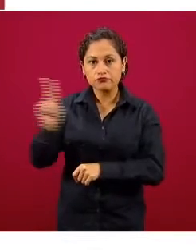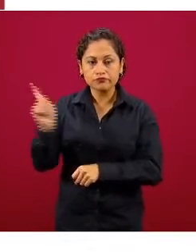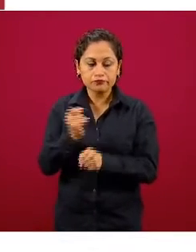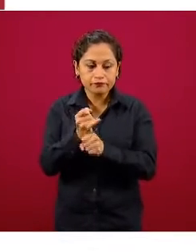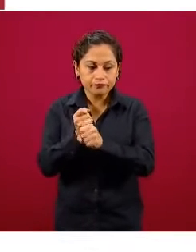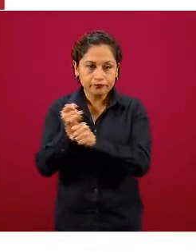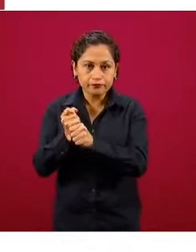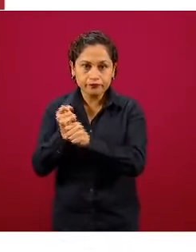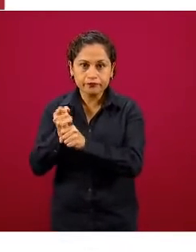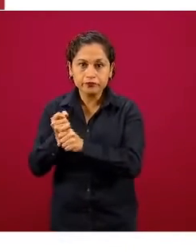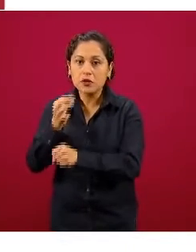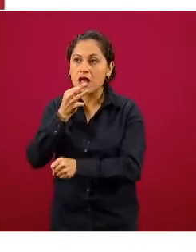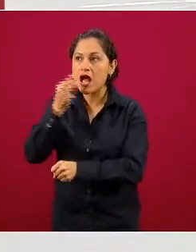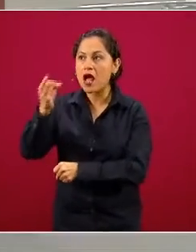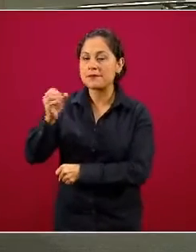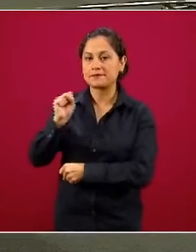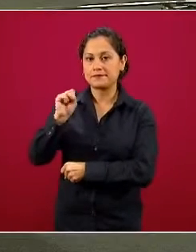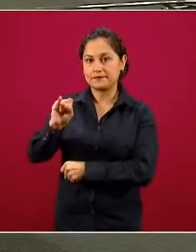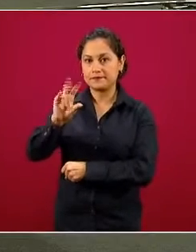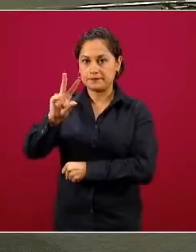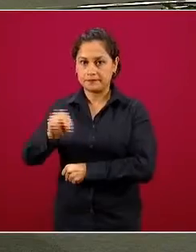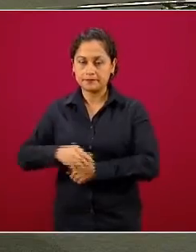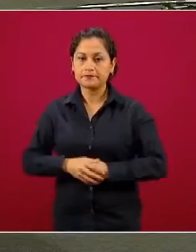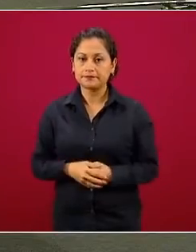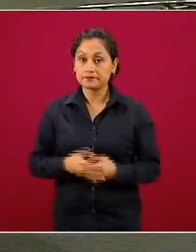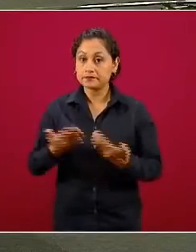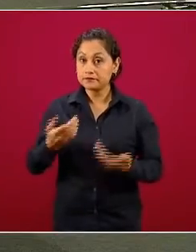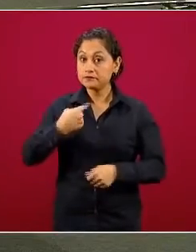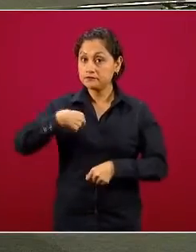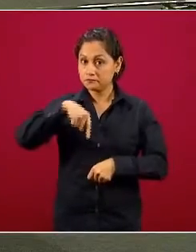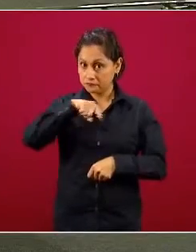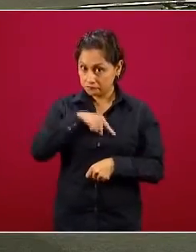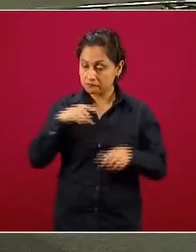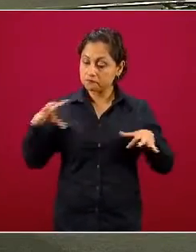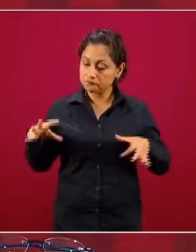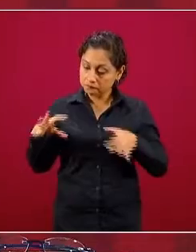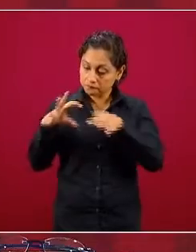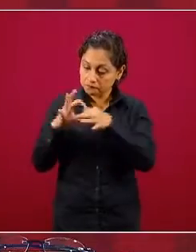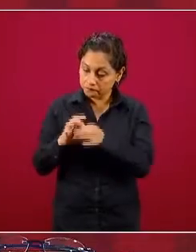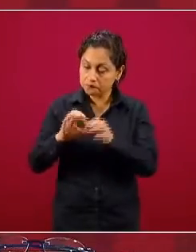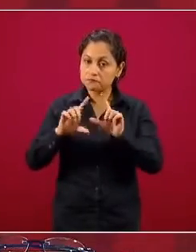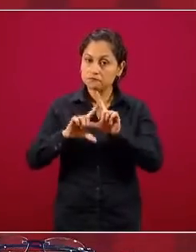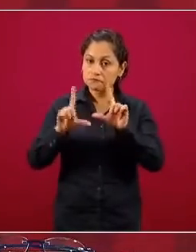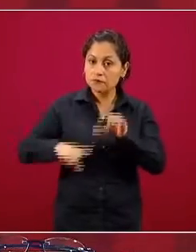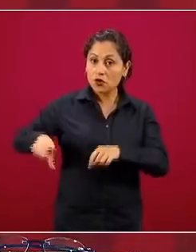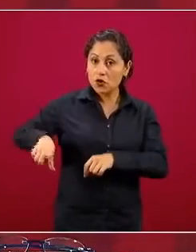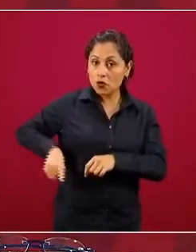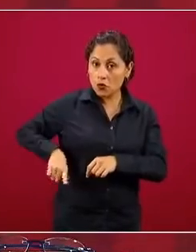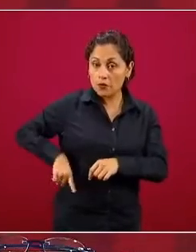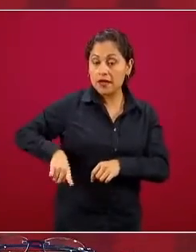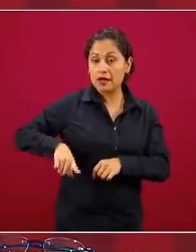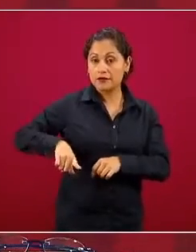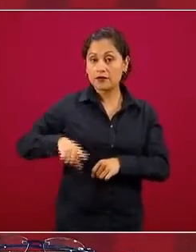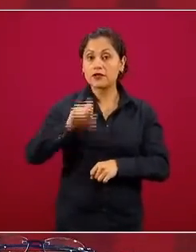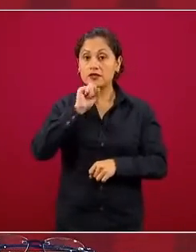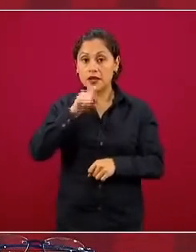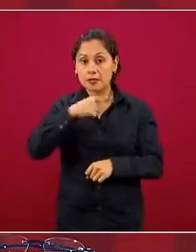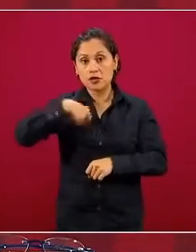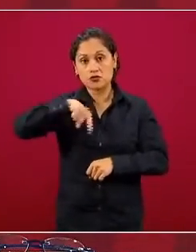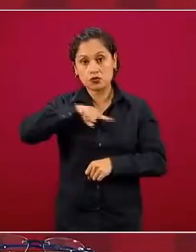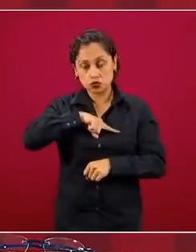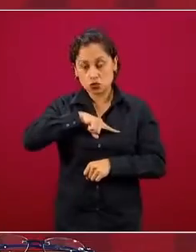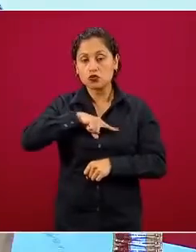información. Ese es el objetivo tanto del gobierno de la ciudad como del gobierno federal, del gobierno de México. Siempre vamos a ser